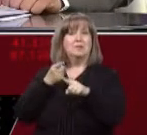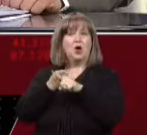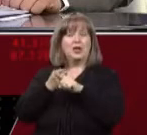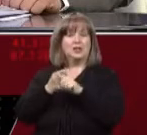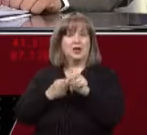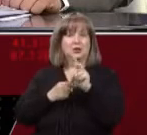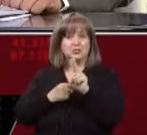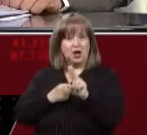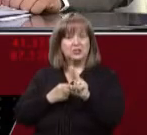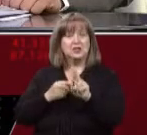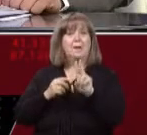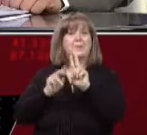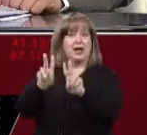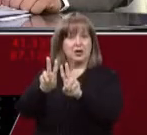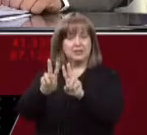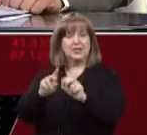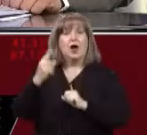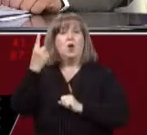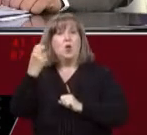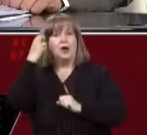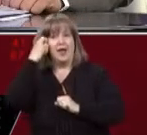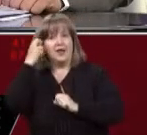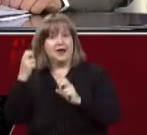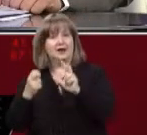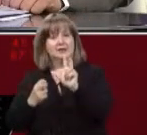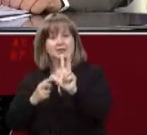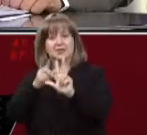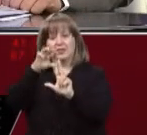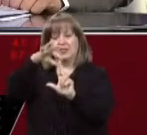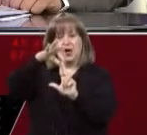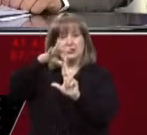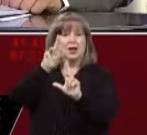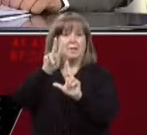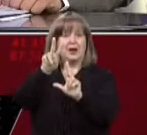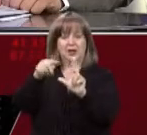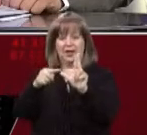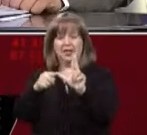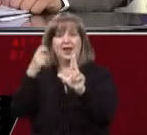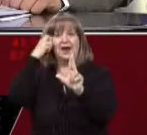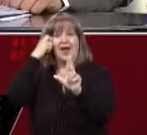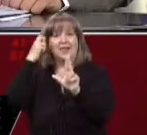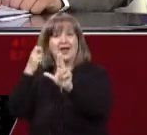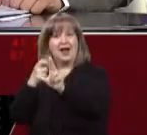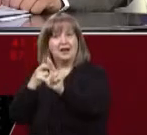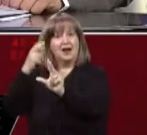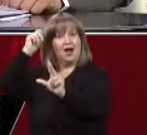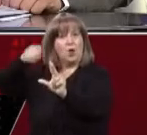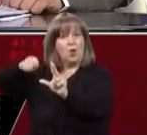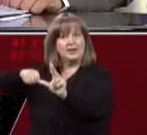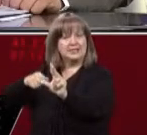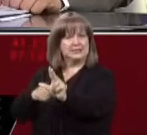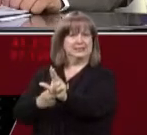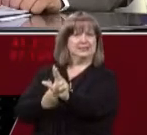de naturalizar las pertenencias partidarias en el ámbito de la Corte de Justicia de la provincia, a mí me